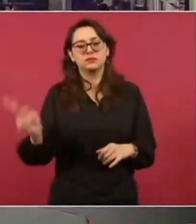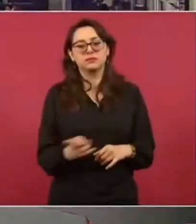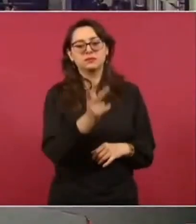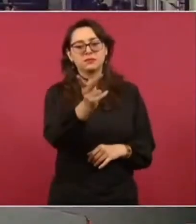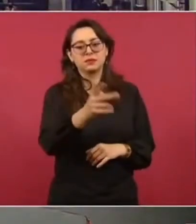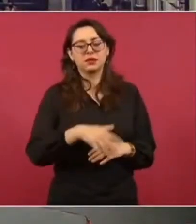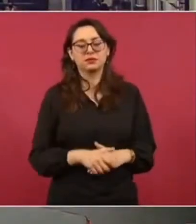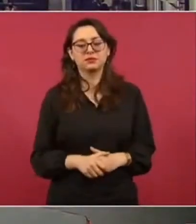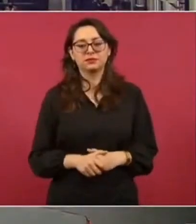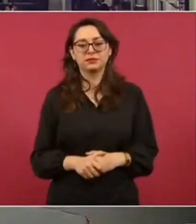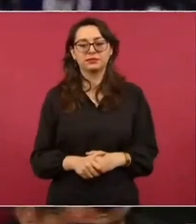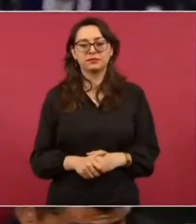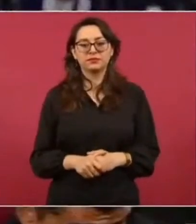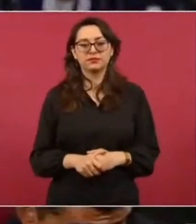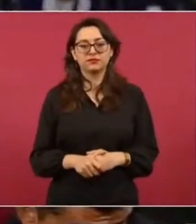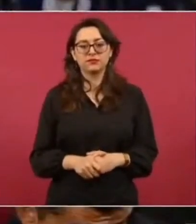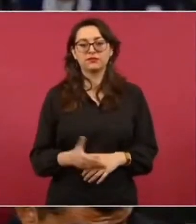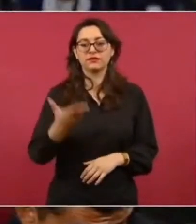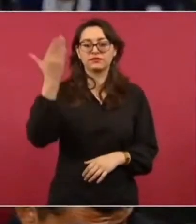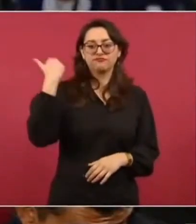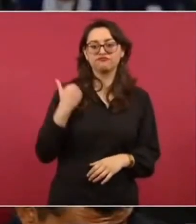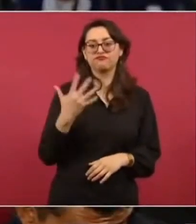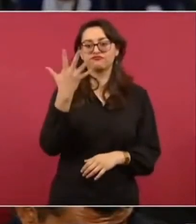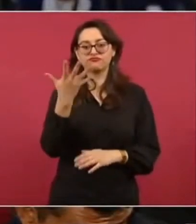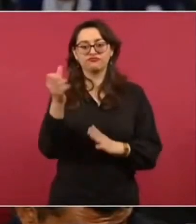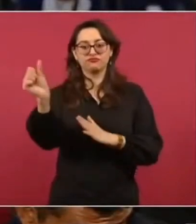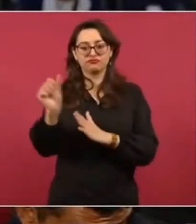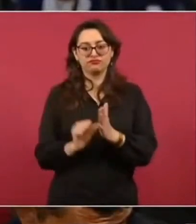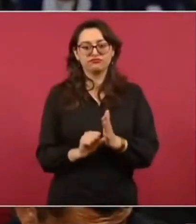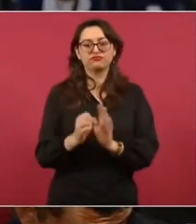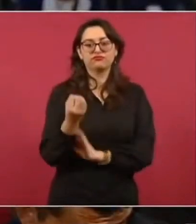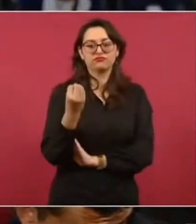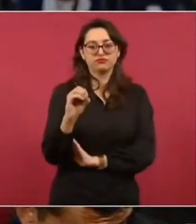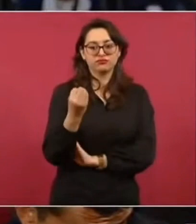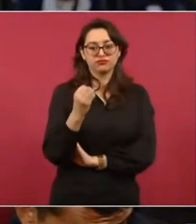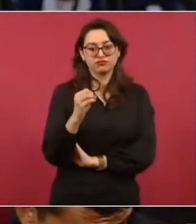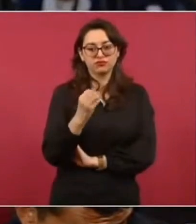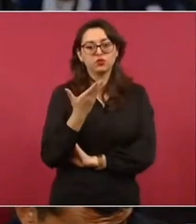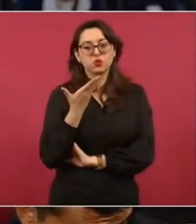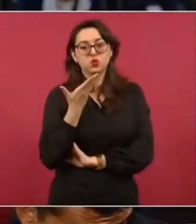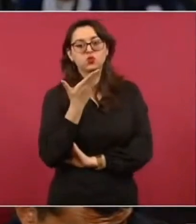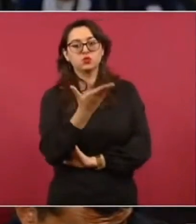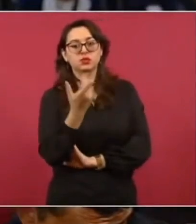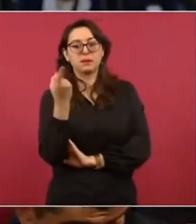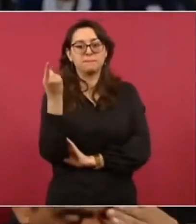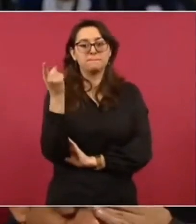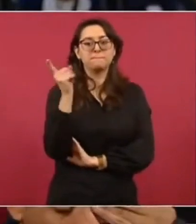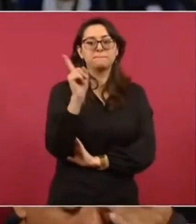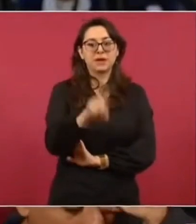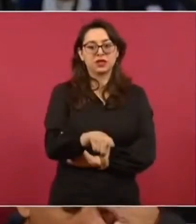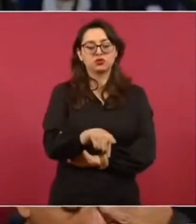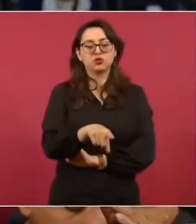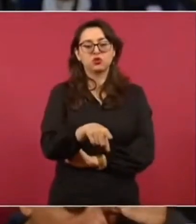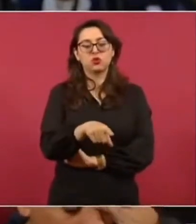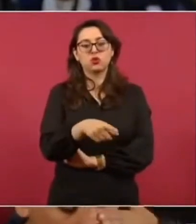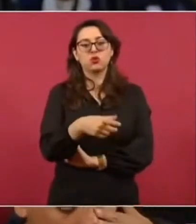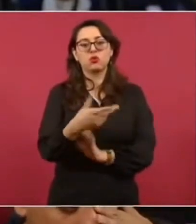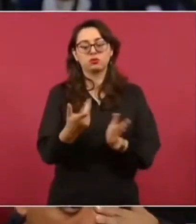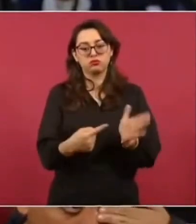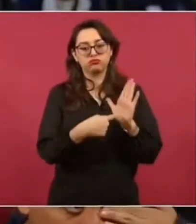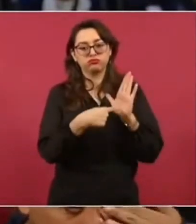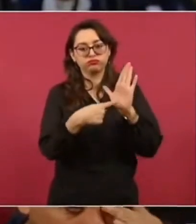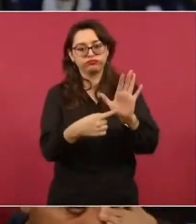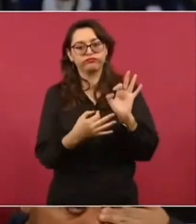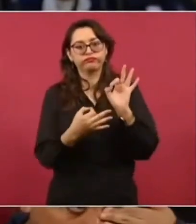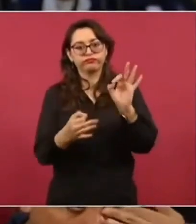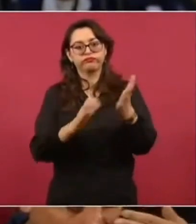Cómo explica que hace cinco meses en octubre usted dio la instrucción a la Sedena de transparentar el contrato que